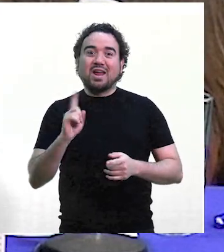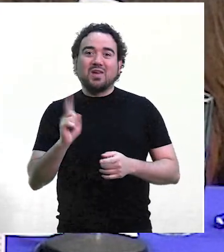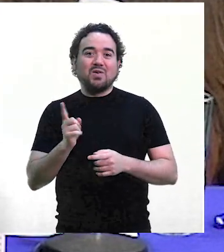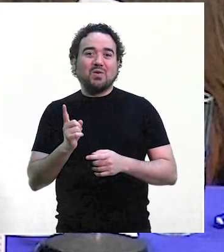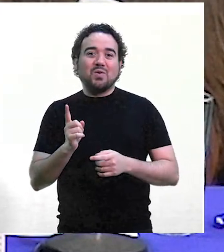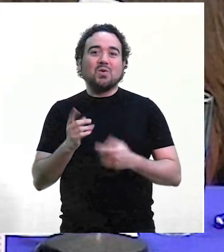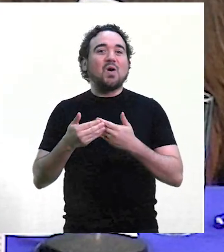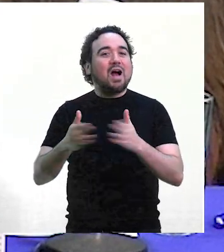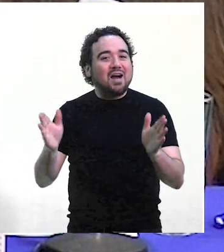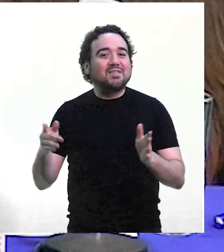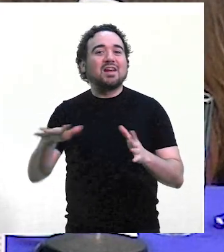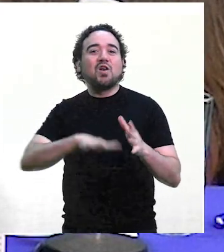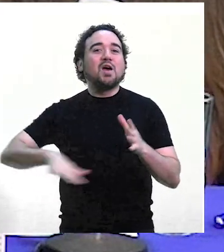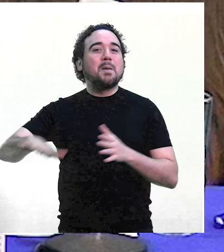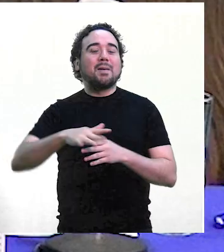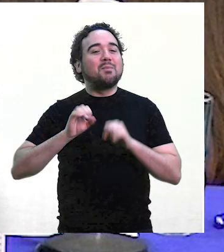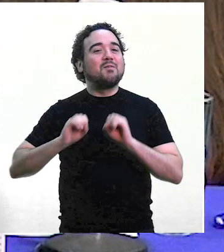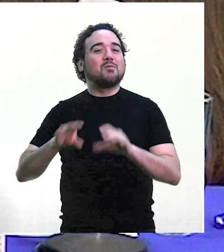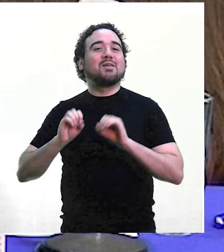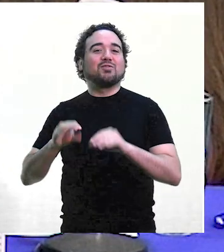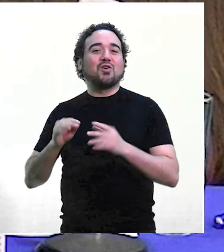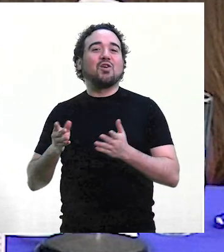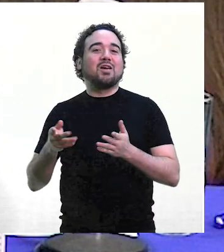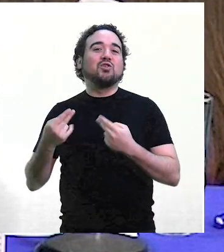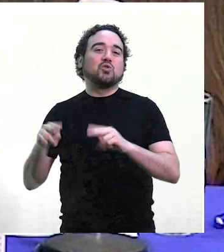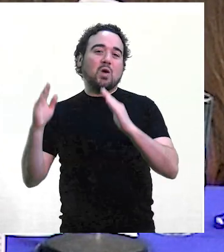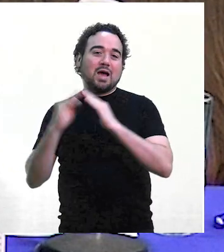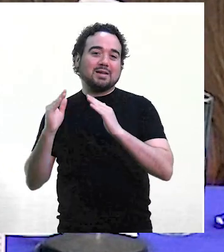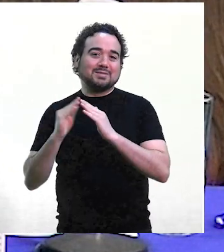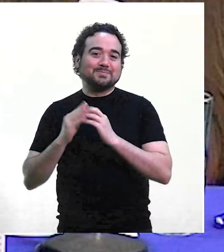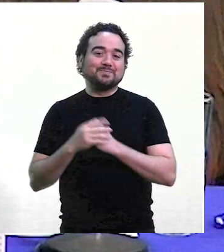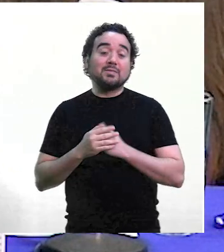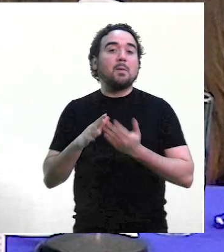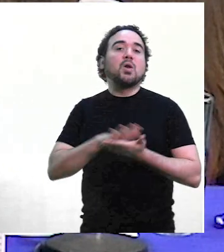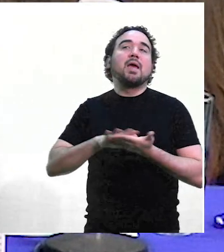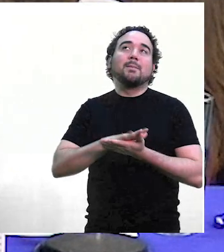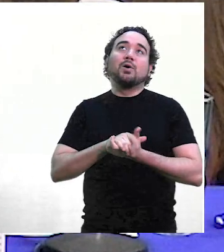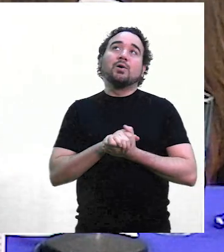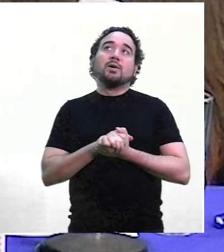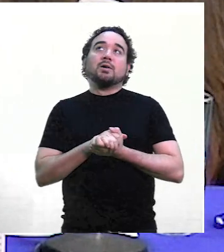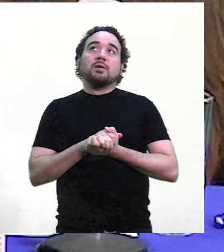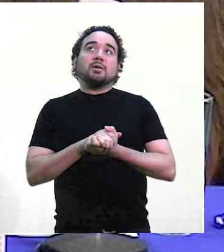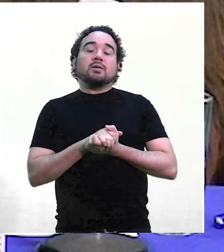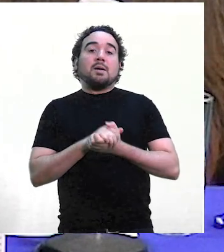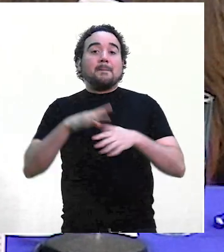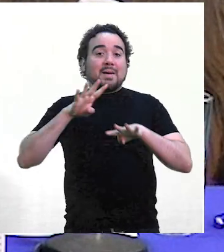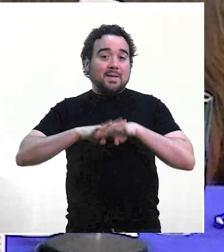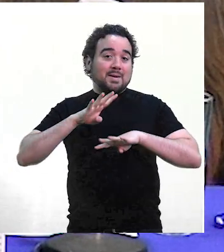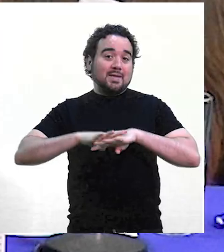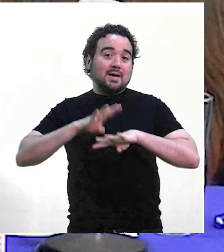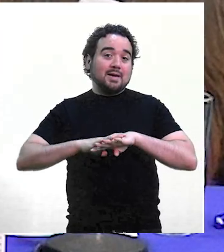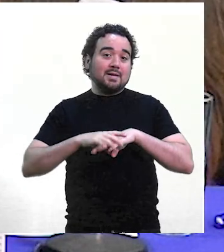la escuela no nos está dando esos espacios para la formación que no te dan en el hogar. Claro. Entonces, por ejemplo,